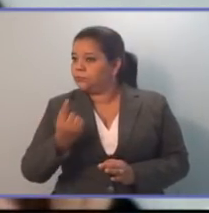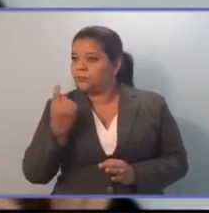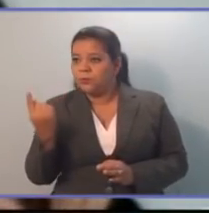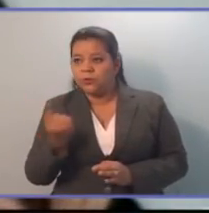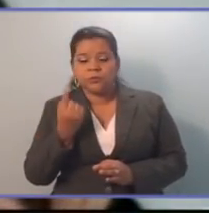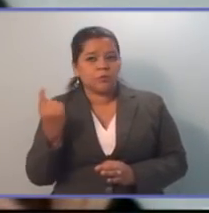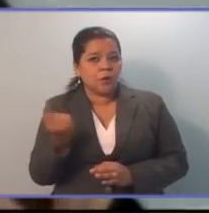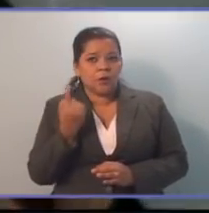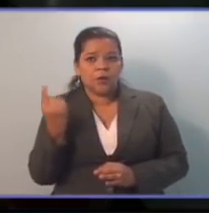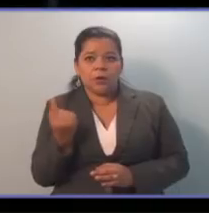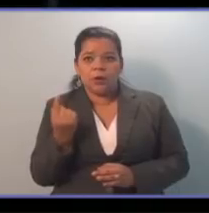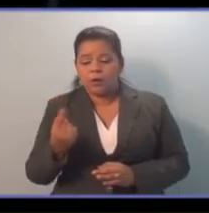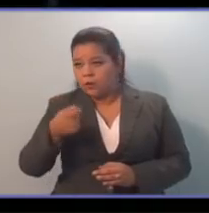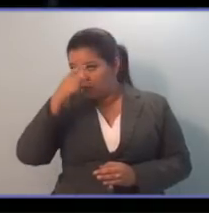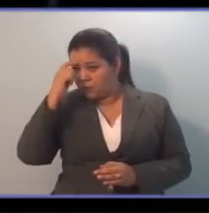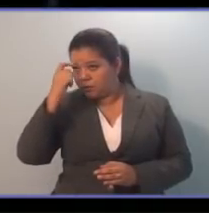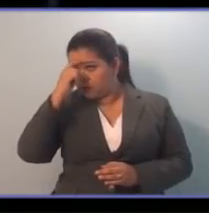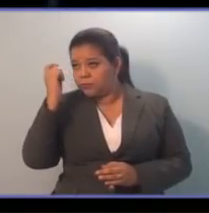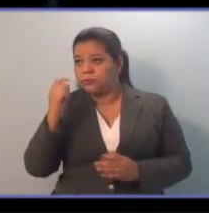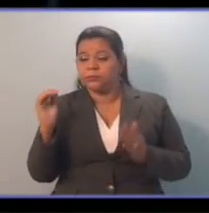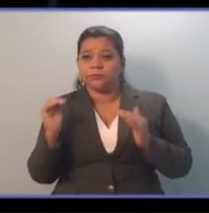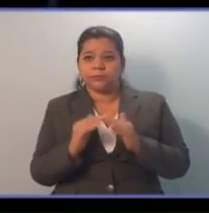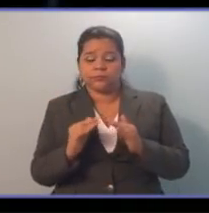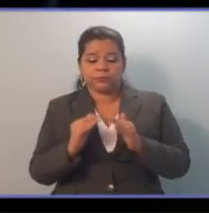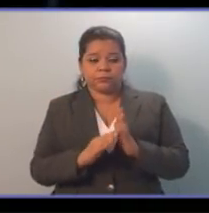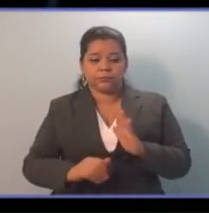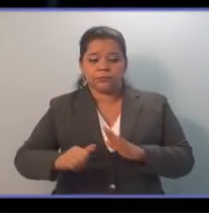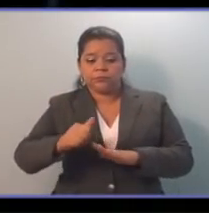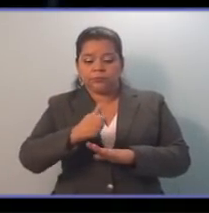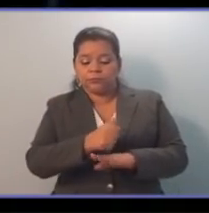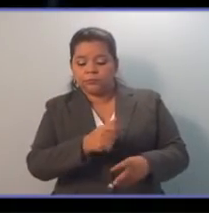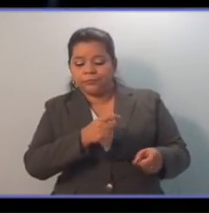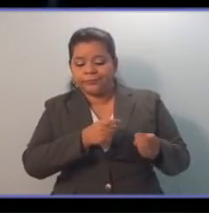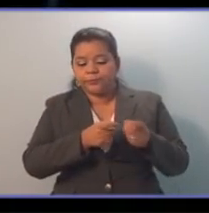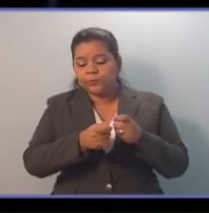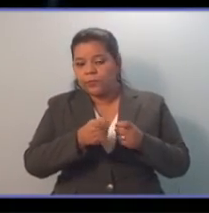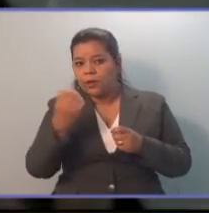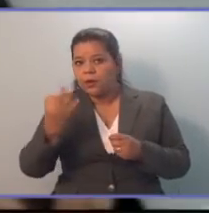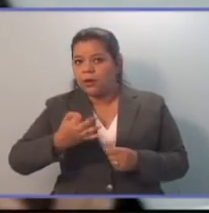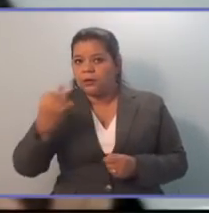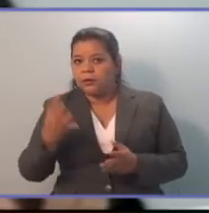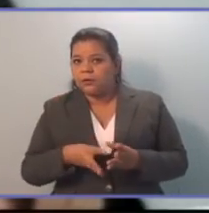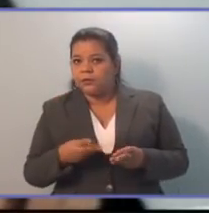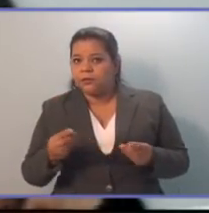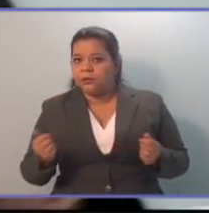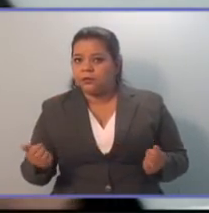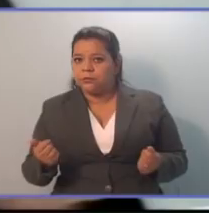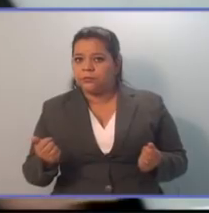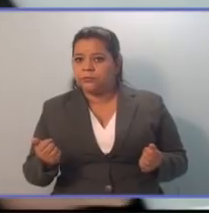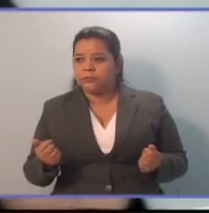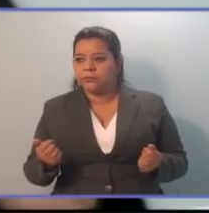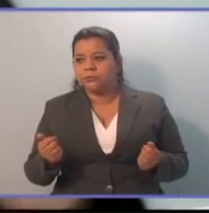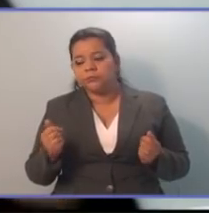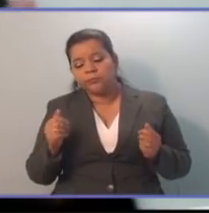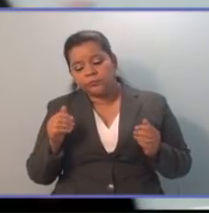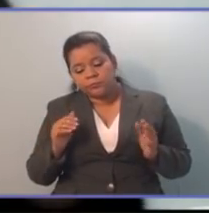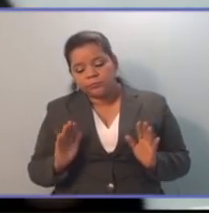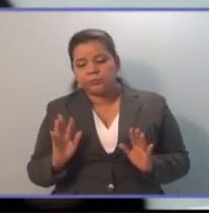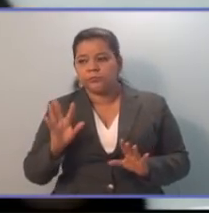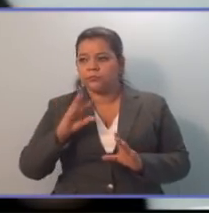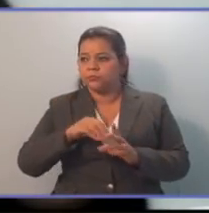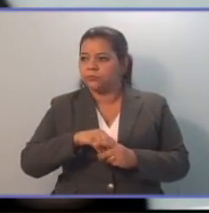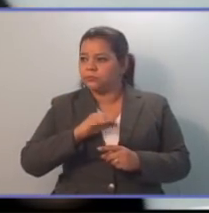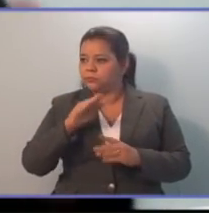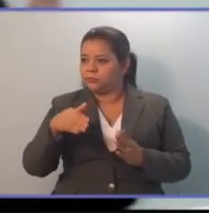jurisdiccional, sino hay todo un aspecto administrativo que resolver. Y por cierto, ahí entra toda esa